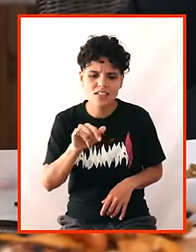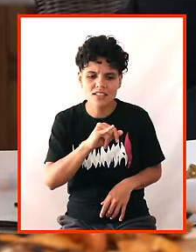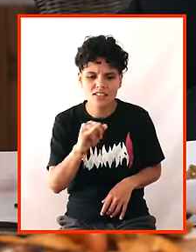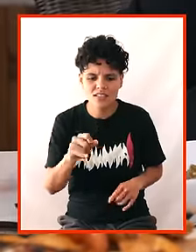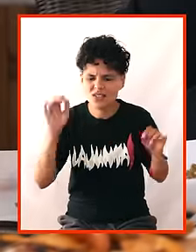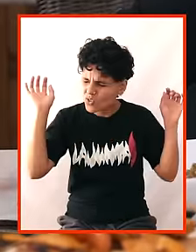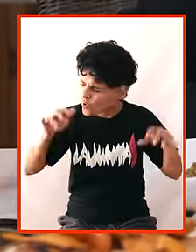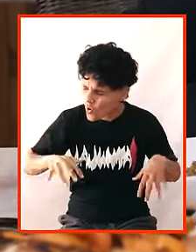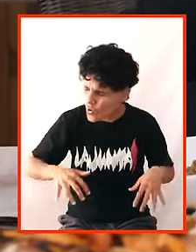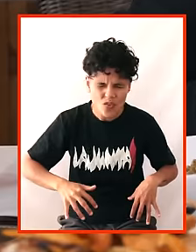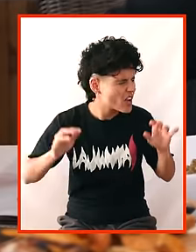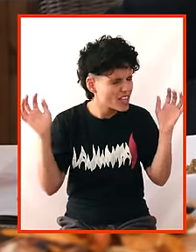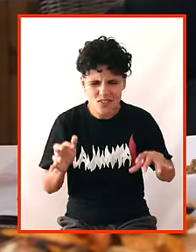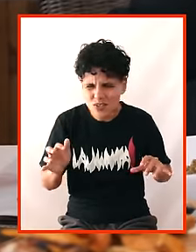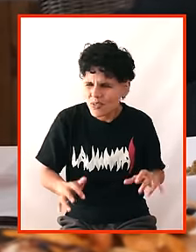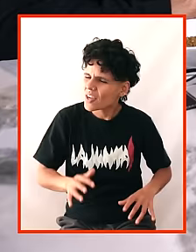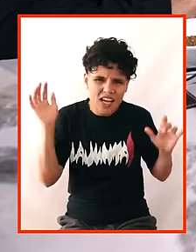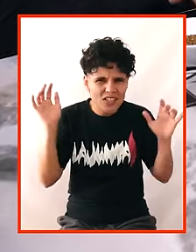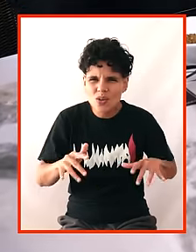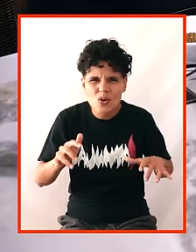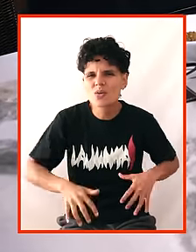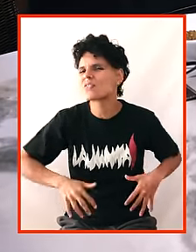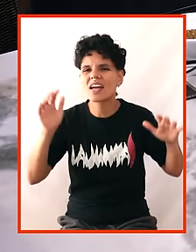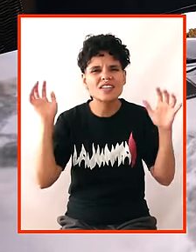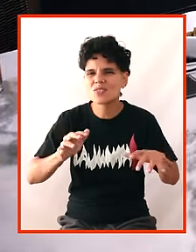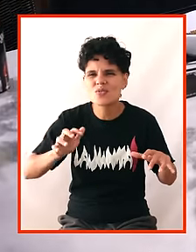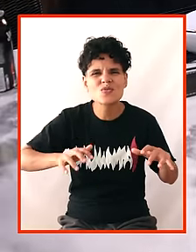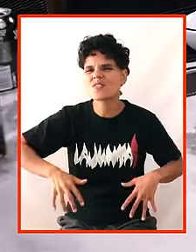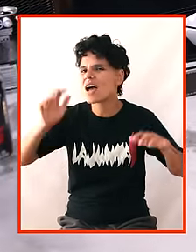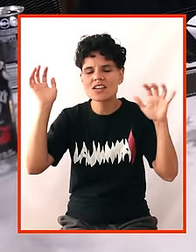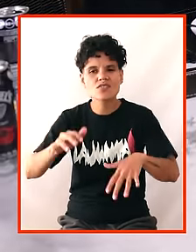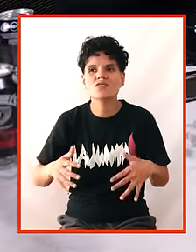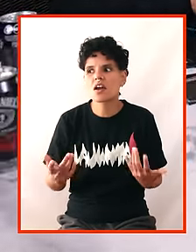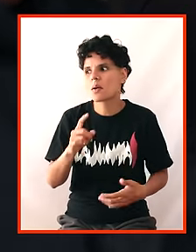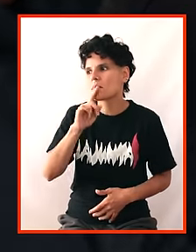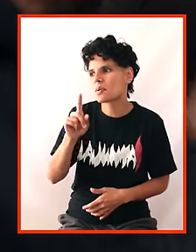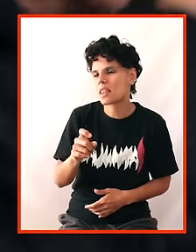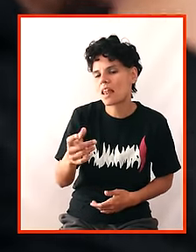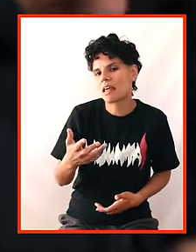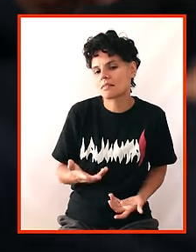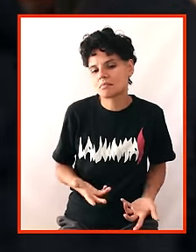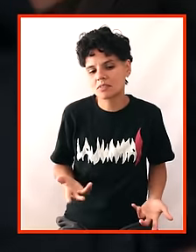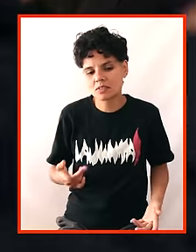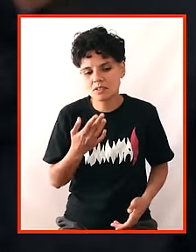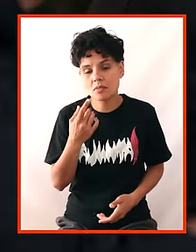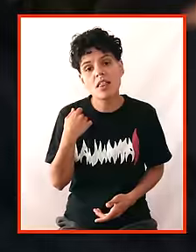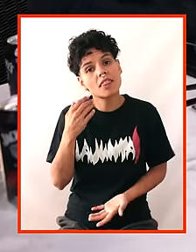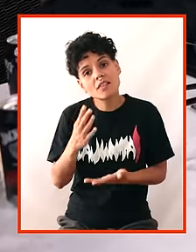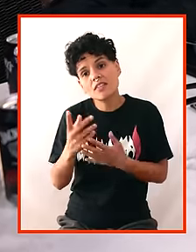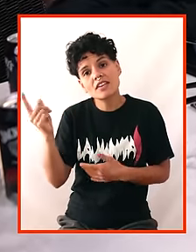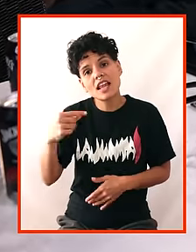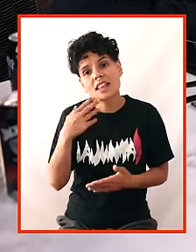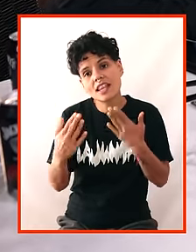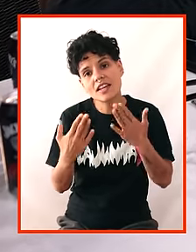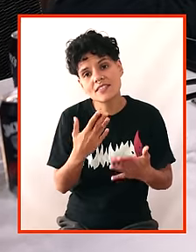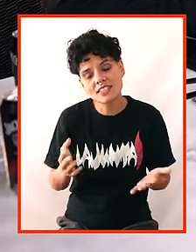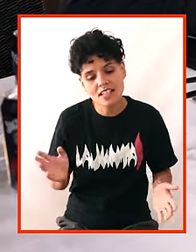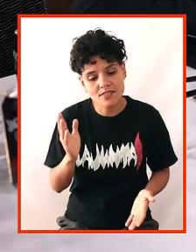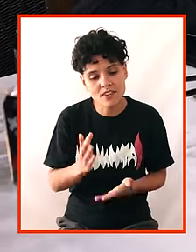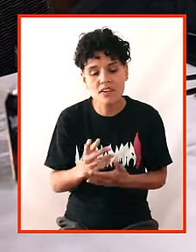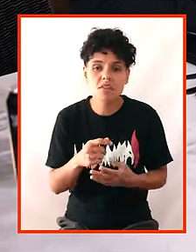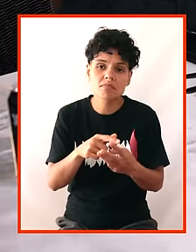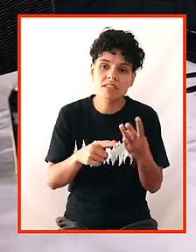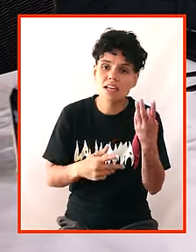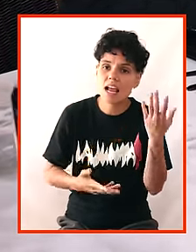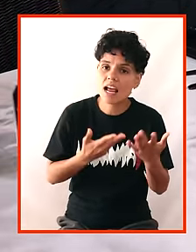Lluvia. Un bolón rarísimo, ¿o no? Que tengo que preguntarle cómo es Jorge de repente. Ve, tiene que venir para acá, ¿no? Lluvia. Estas canciones de lluvia.